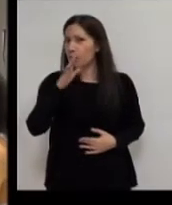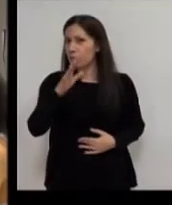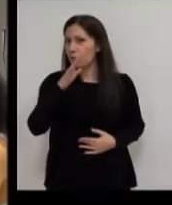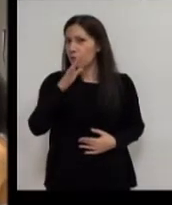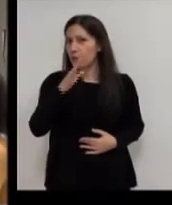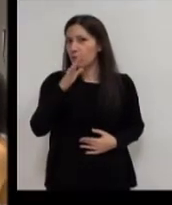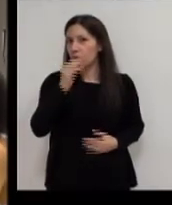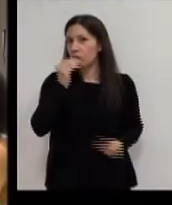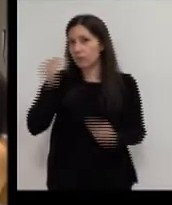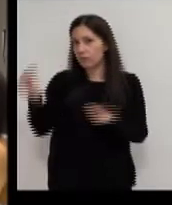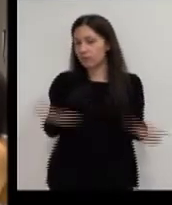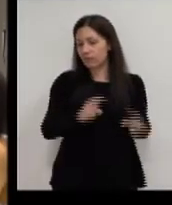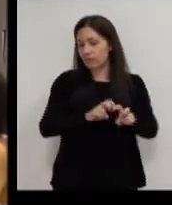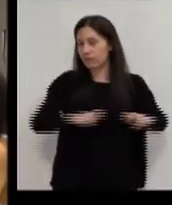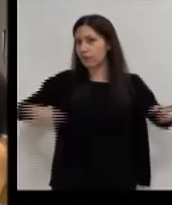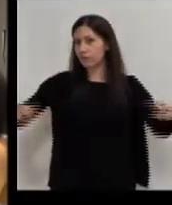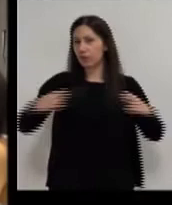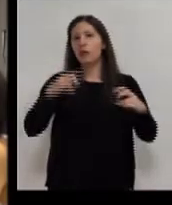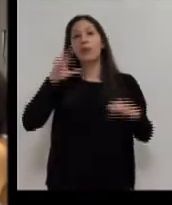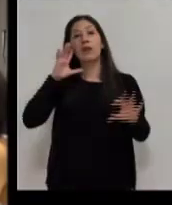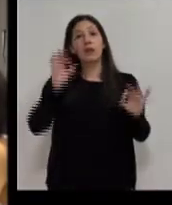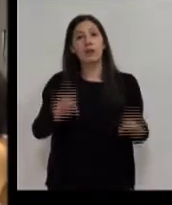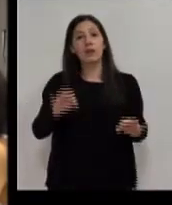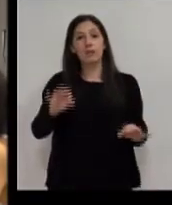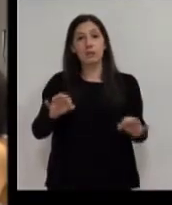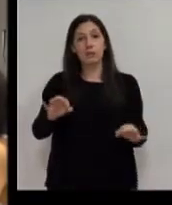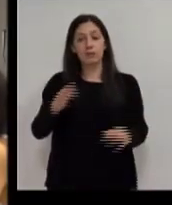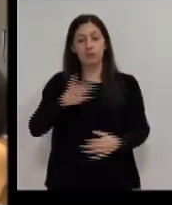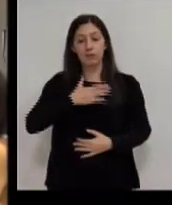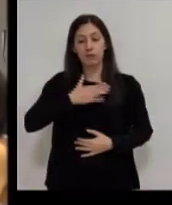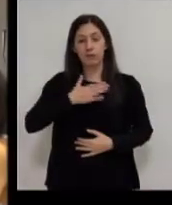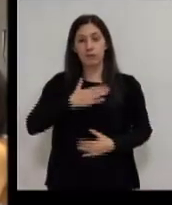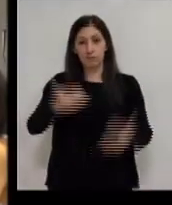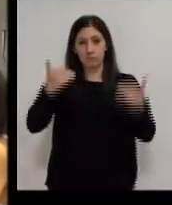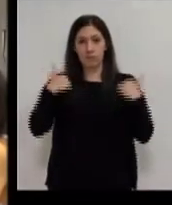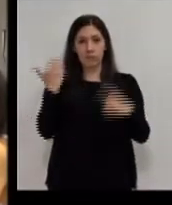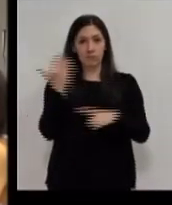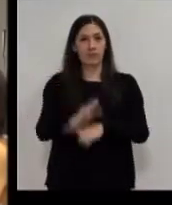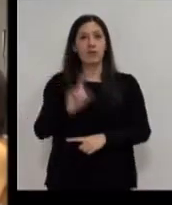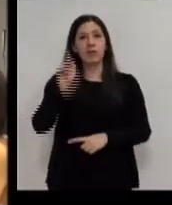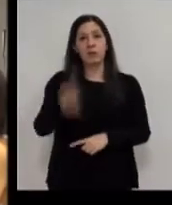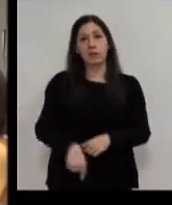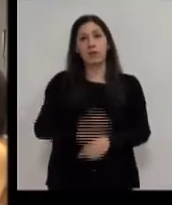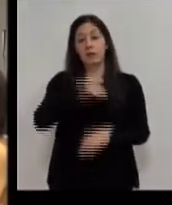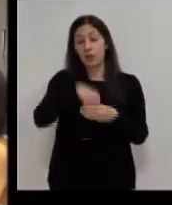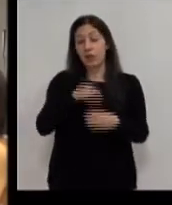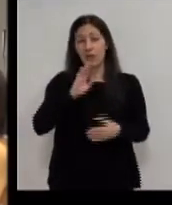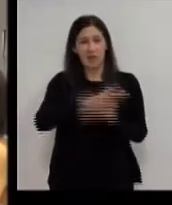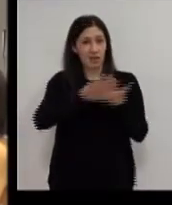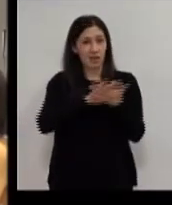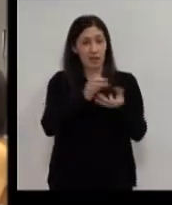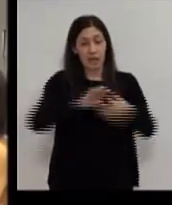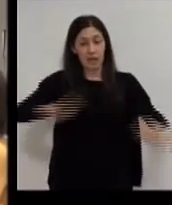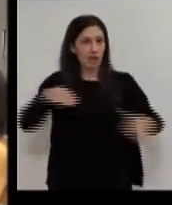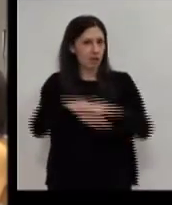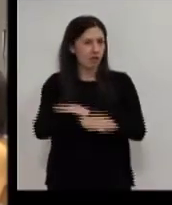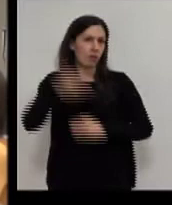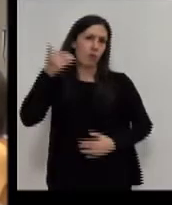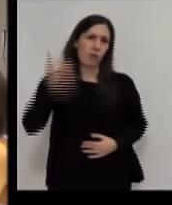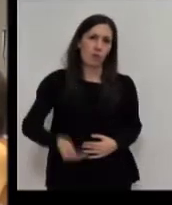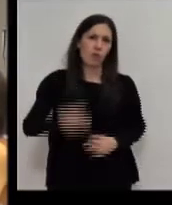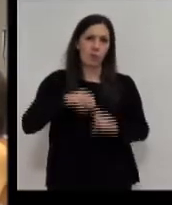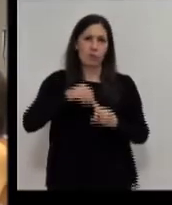muchas gracias en primer lugar a vosotros por haberos invitado, porque yo creo que la parte que nosotros representamos también dentro de esta